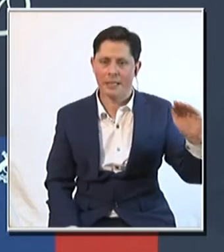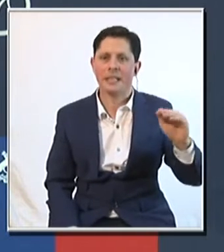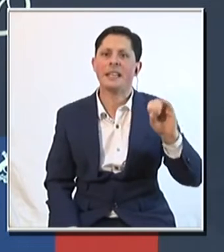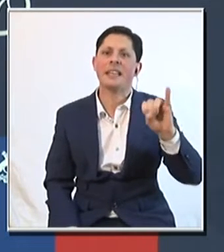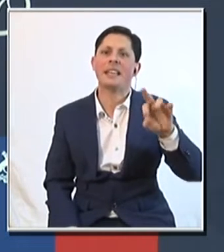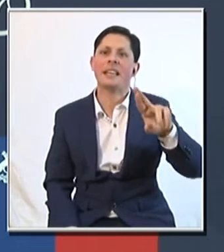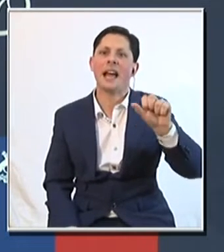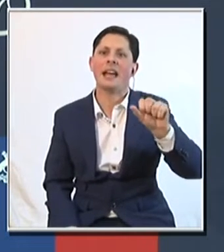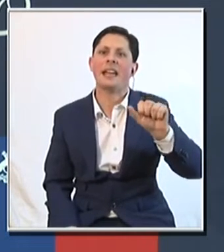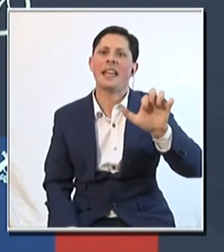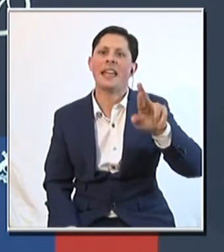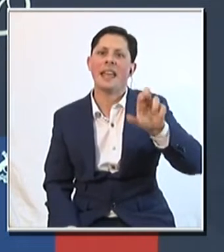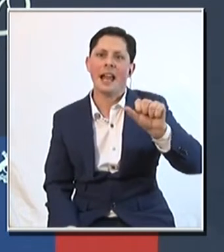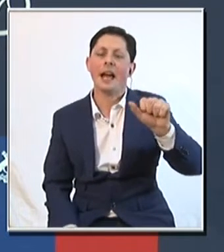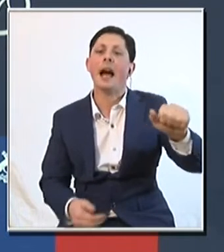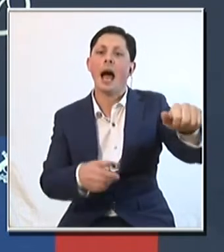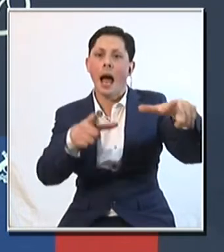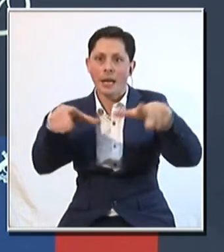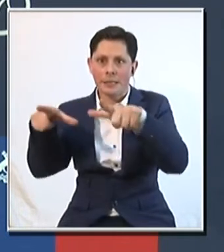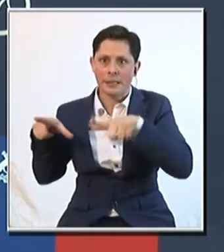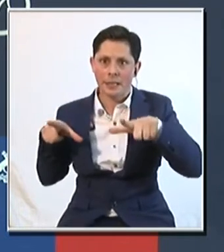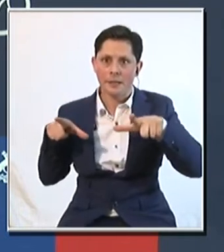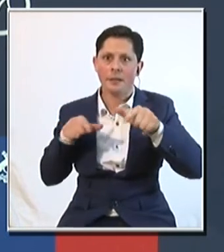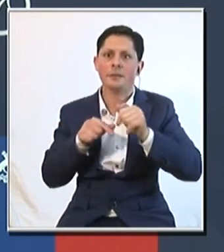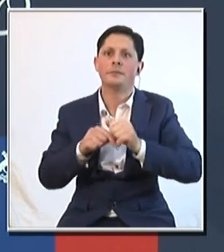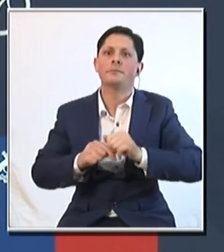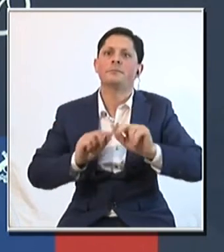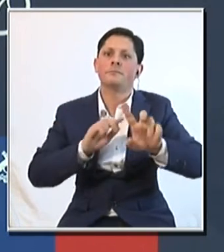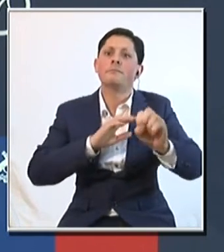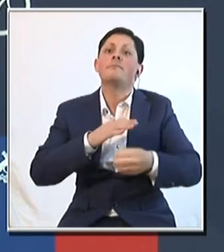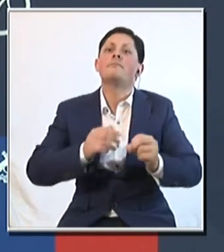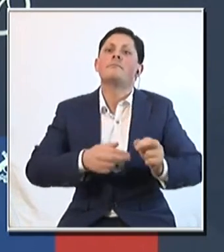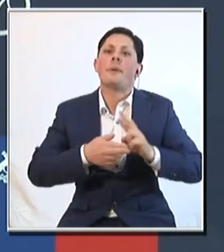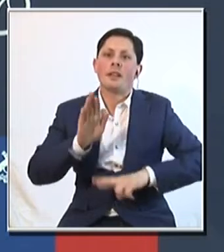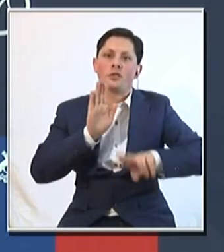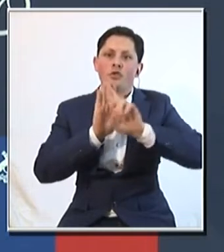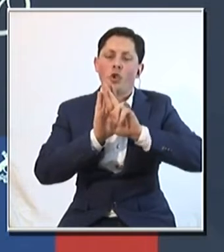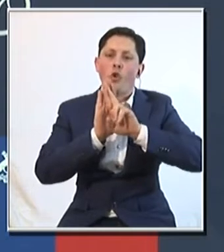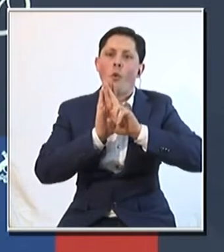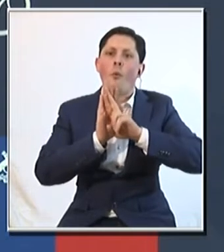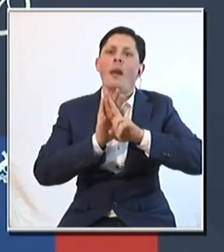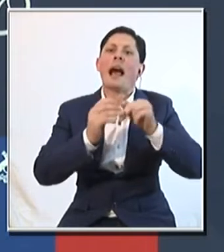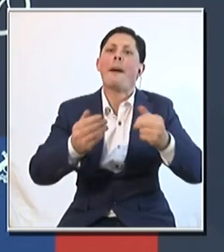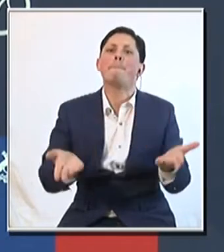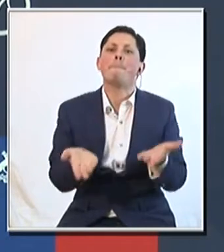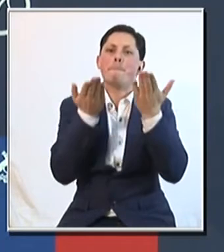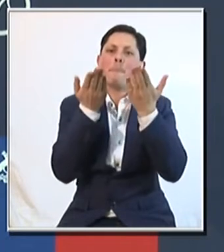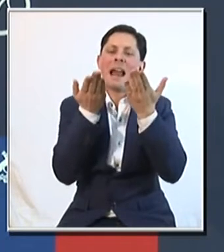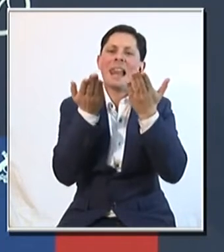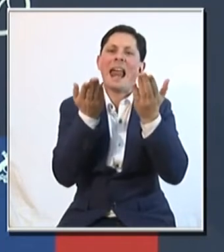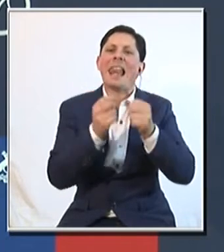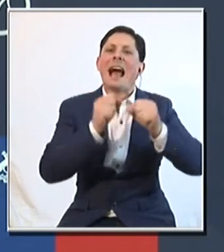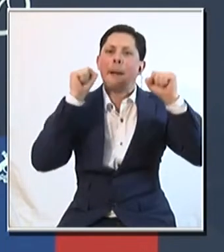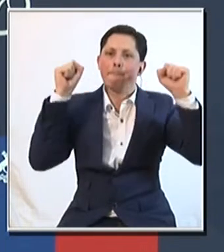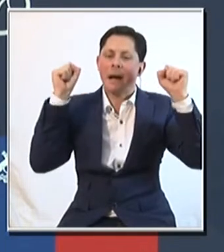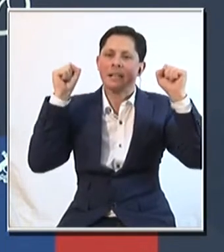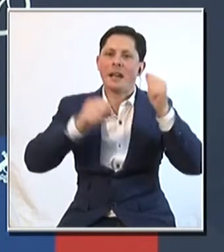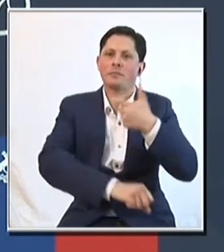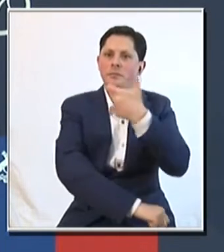y ERA, para la rehabilitación también de COVID-19 y reforzar por sobre todo la campaña de vacunación de influenza y